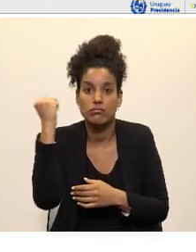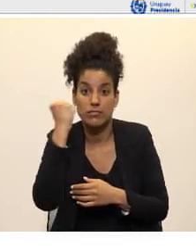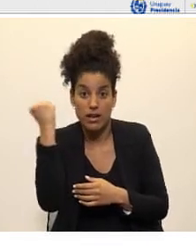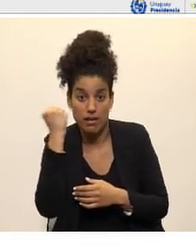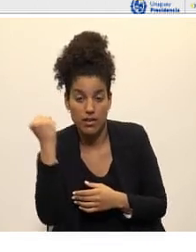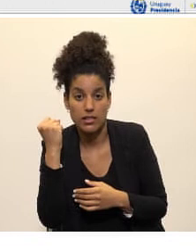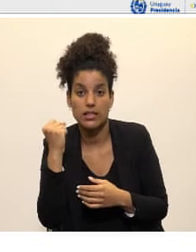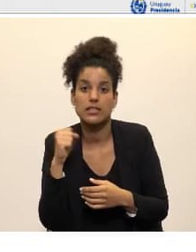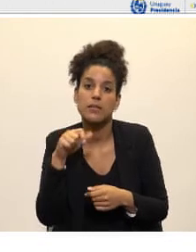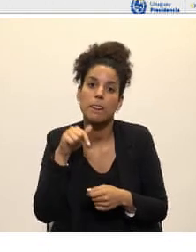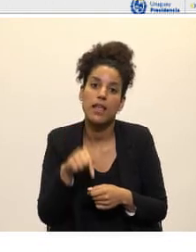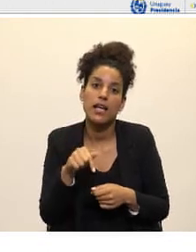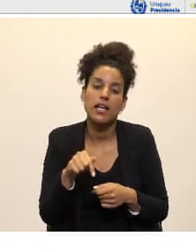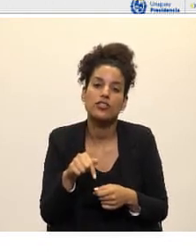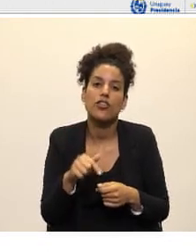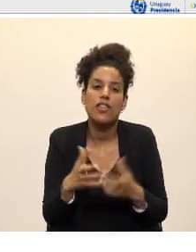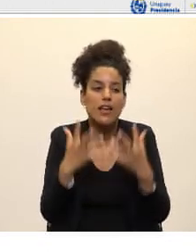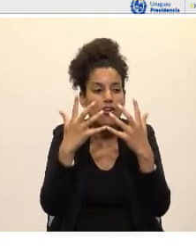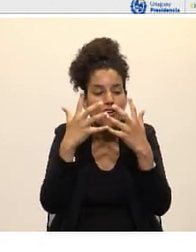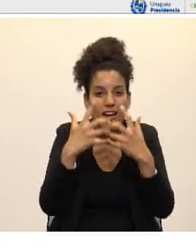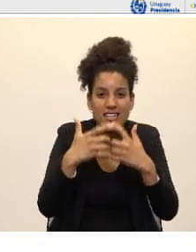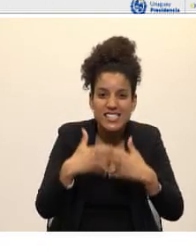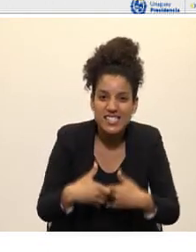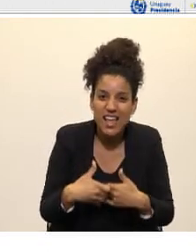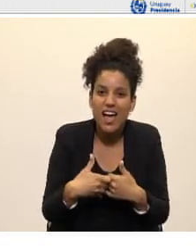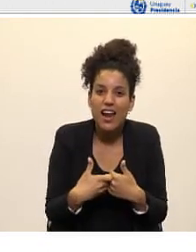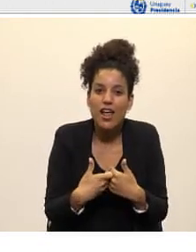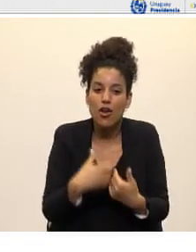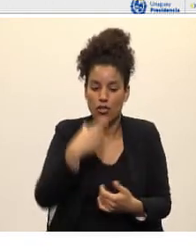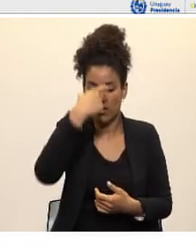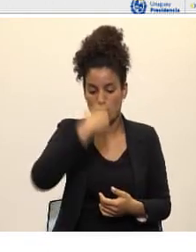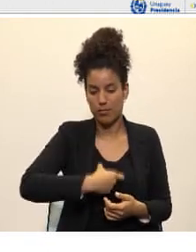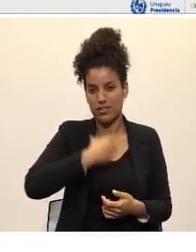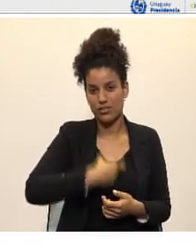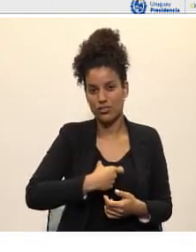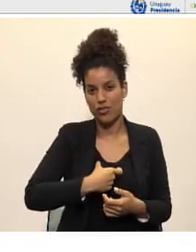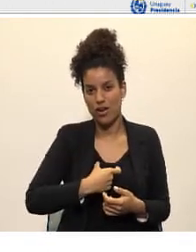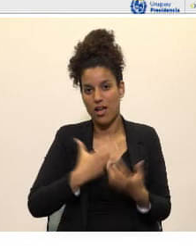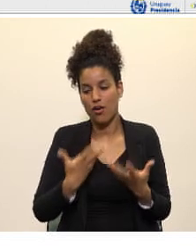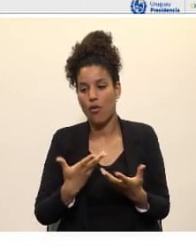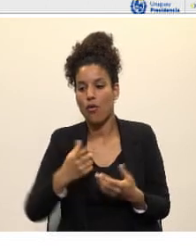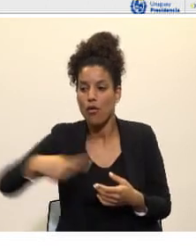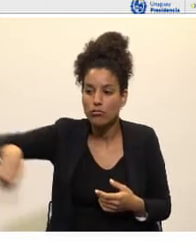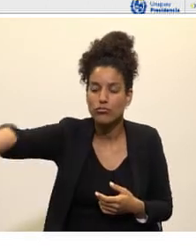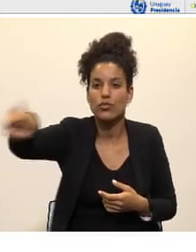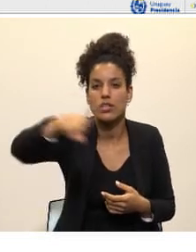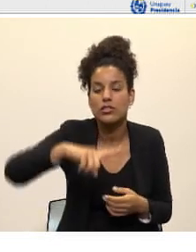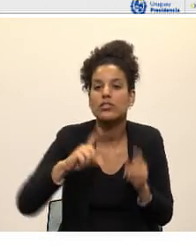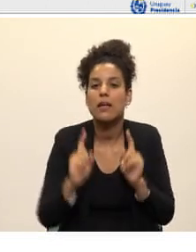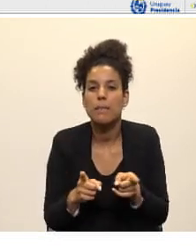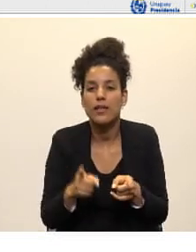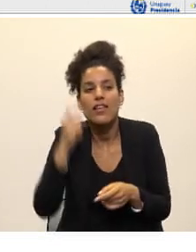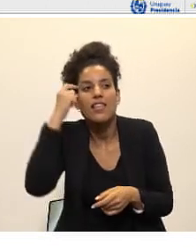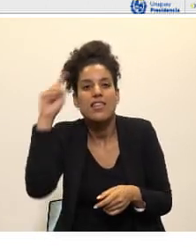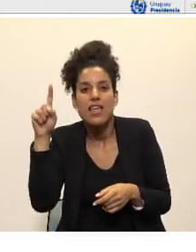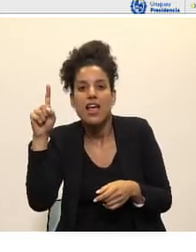este desafío de articular lo individual con lo colectivo, esta idea de lo común, que traigo